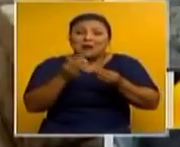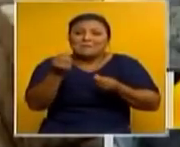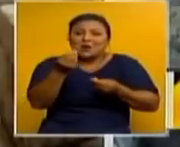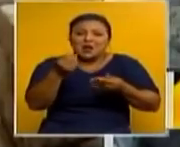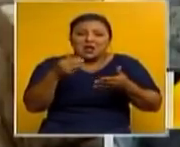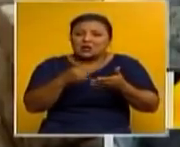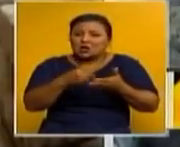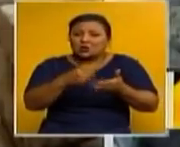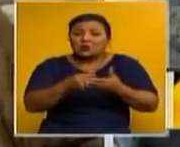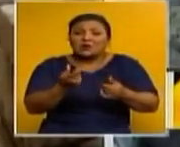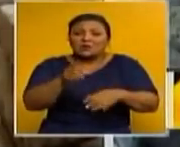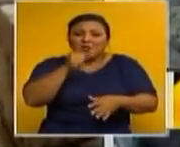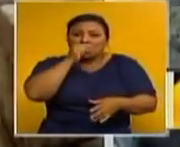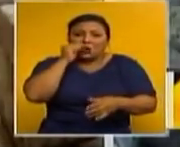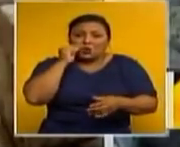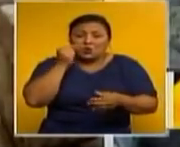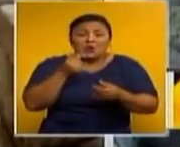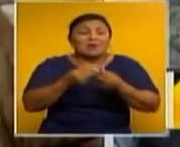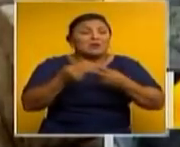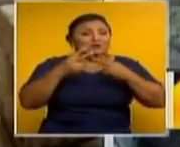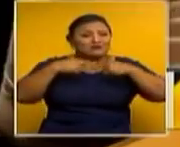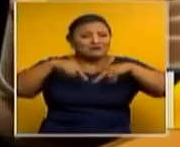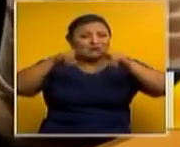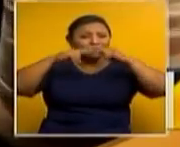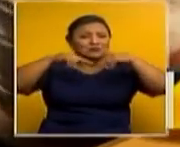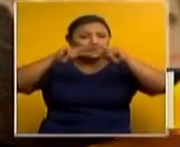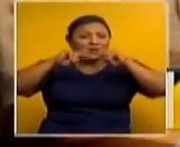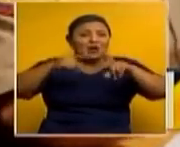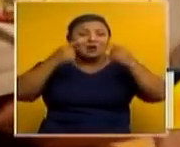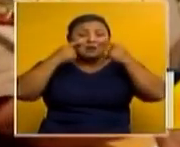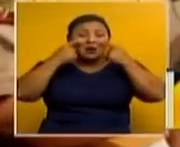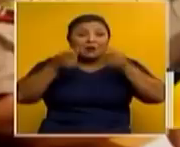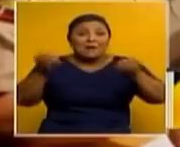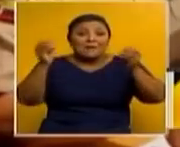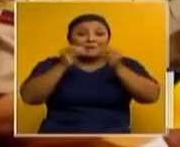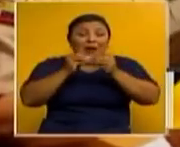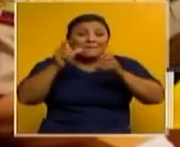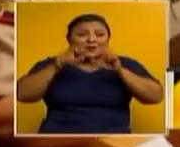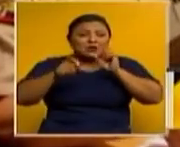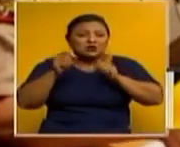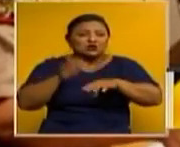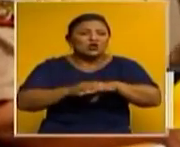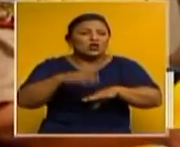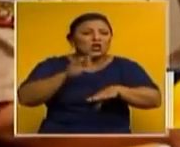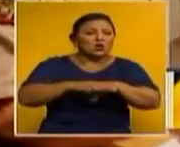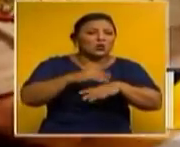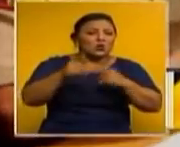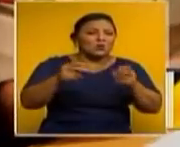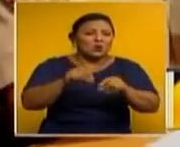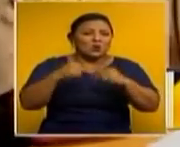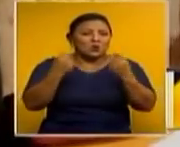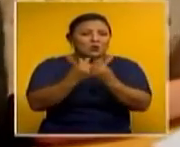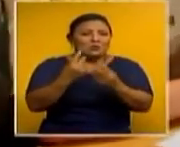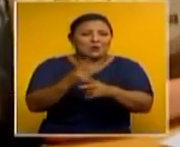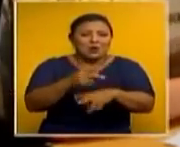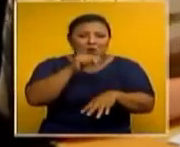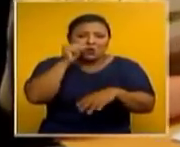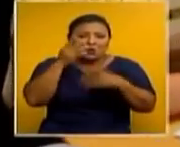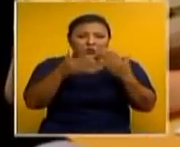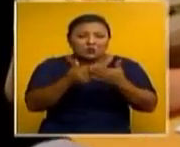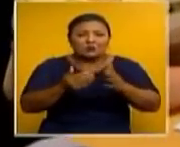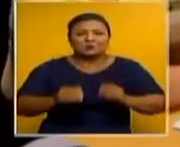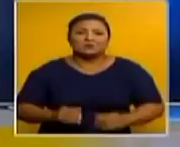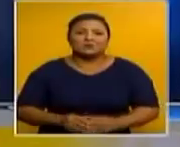drogas. Por ahora las pericias continúan para conocer si existen más personas vinculadas a esta banda. Jorge Esper, Noticiero